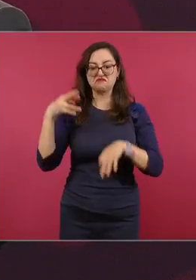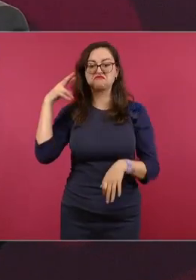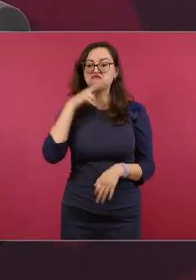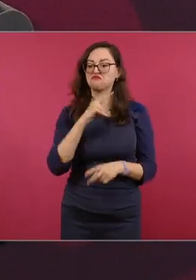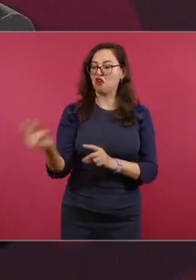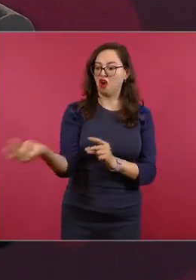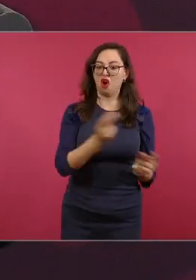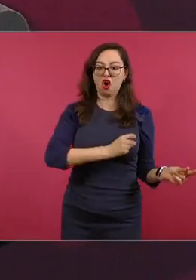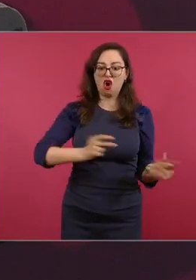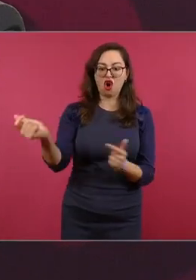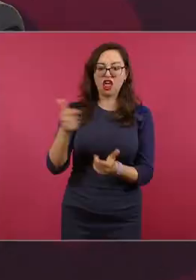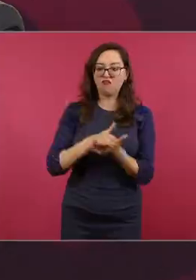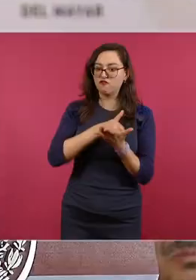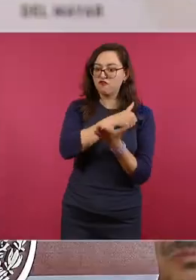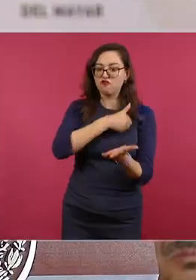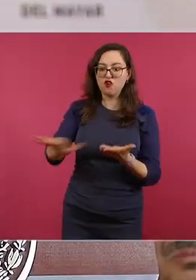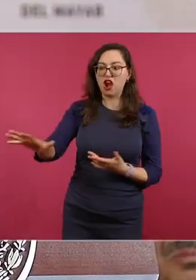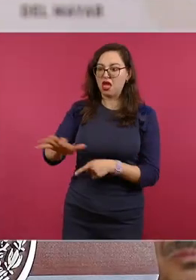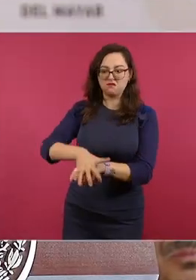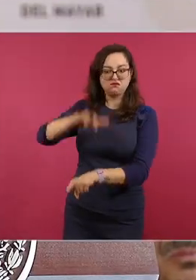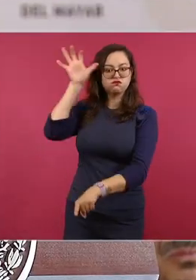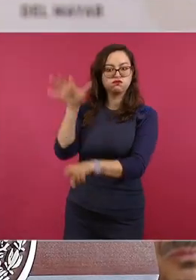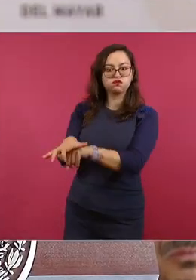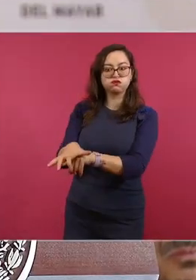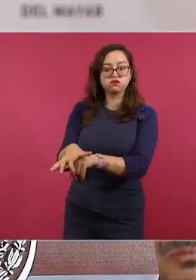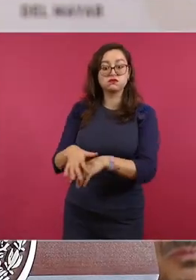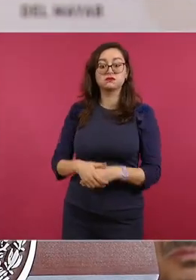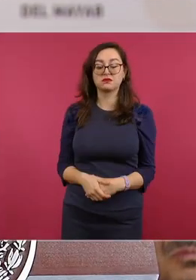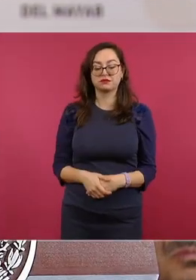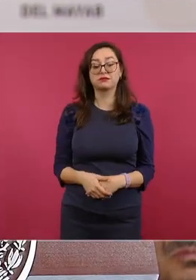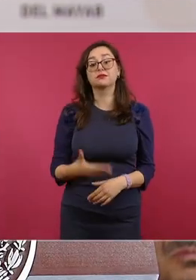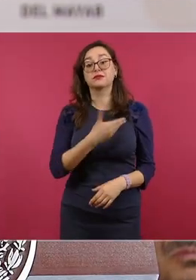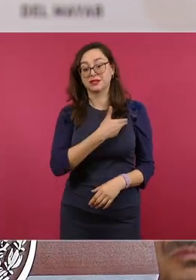y reprimirlos con Calderón.